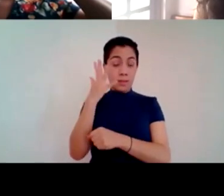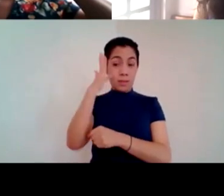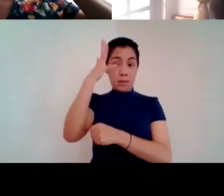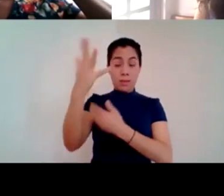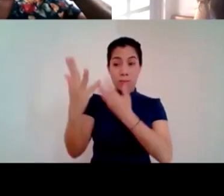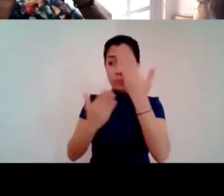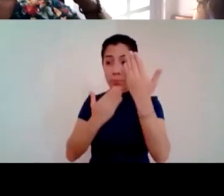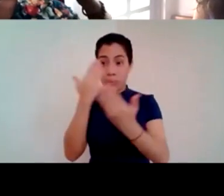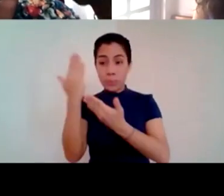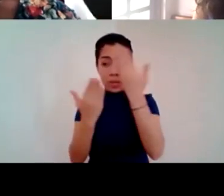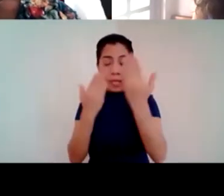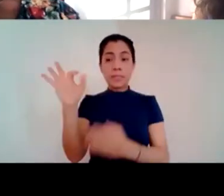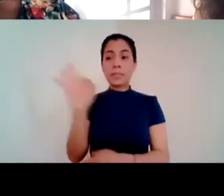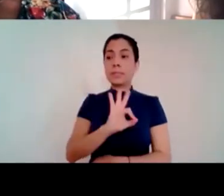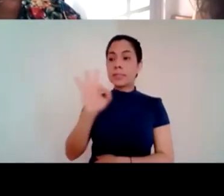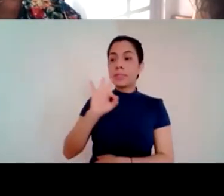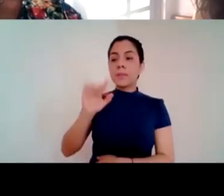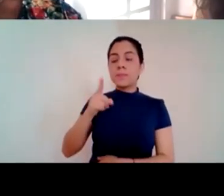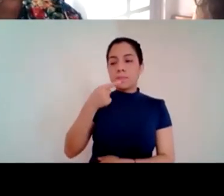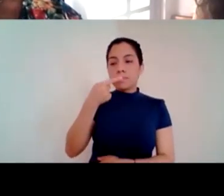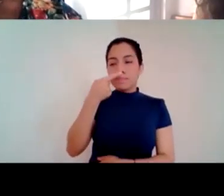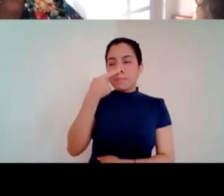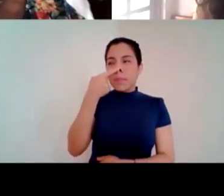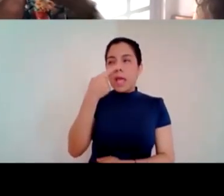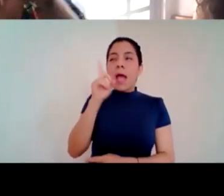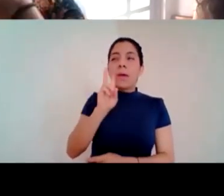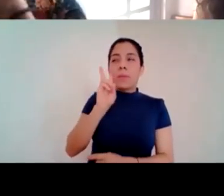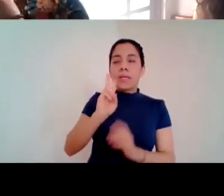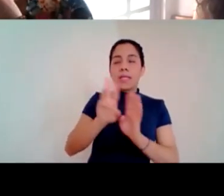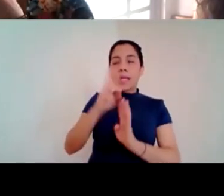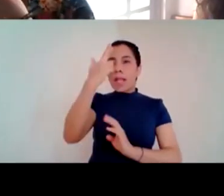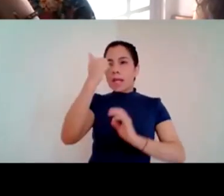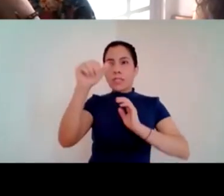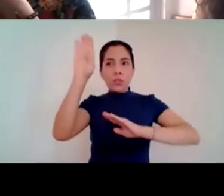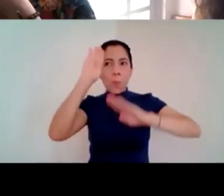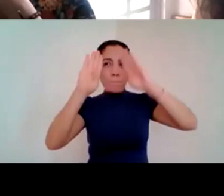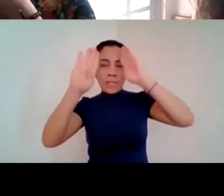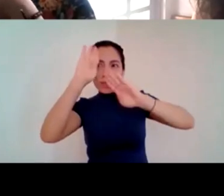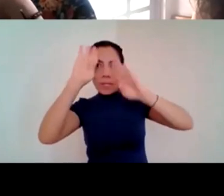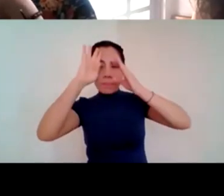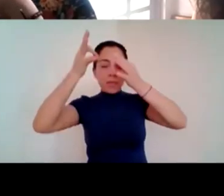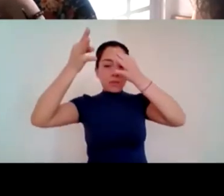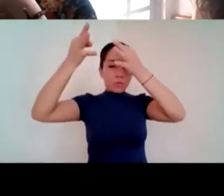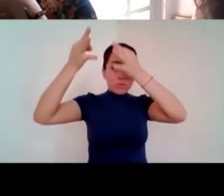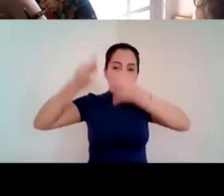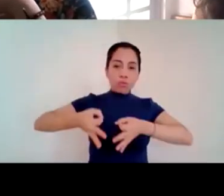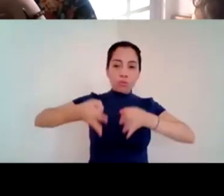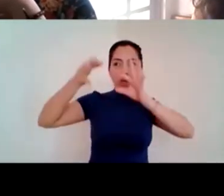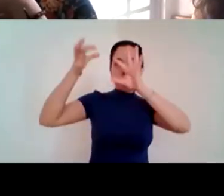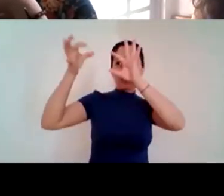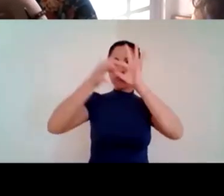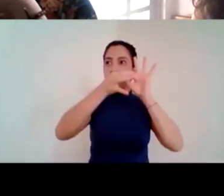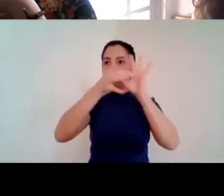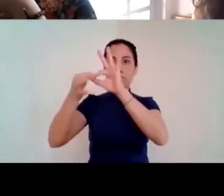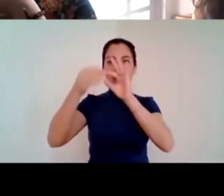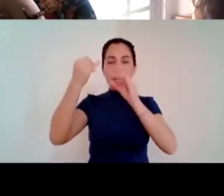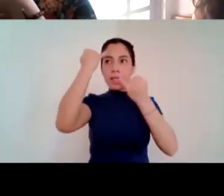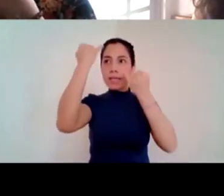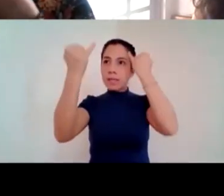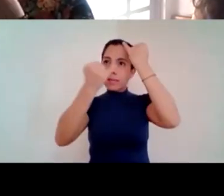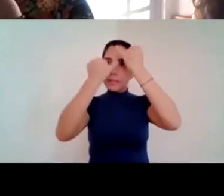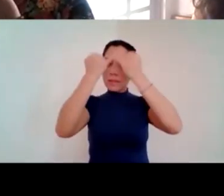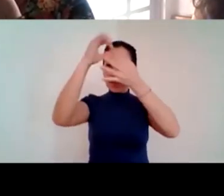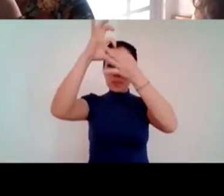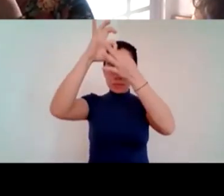lógica matemática de la coherencia de coherencia de la coherencia entre ideas entre planteamientos